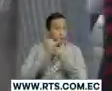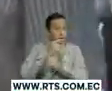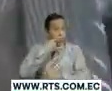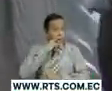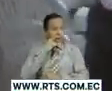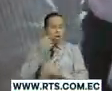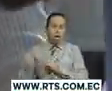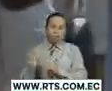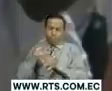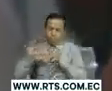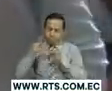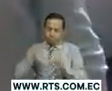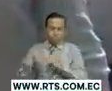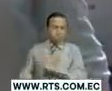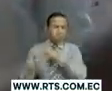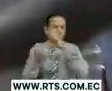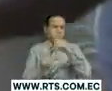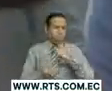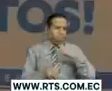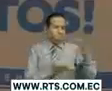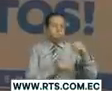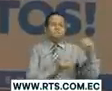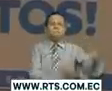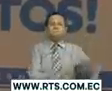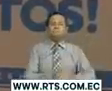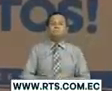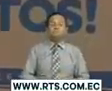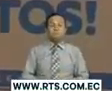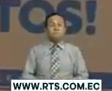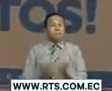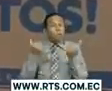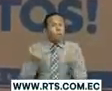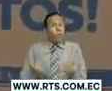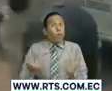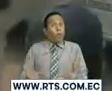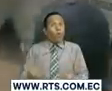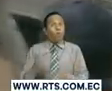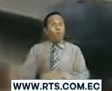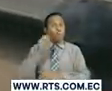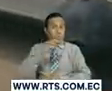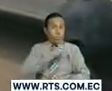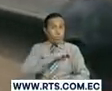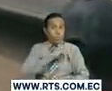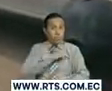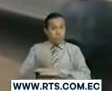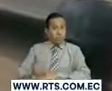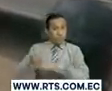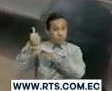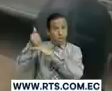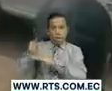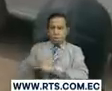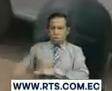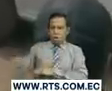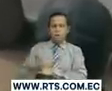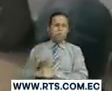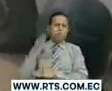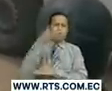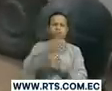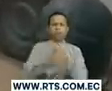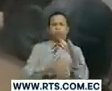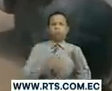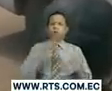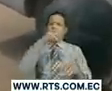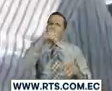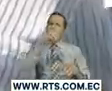En este Día del Niño, las autoridades municipales intensificaron sus actividades. Llegaron hasta el sector Sergio Toral en